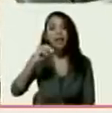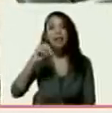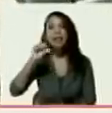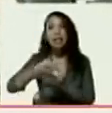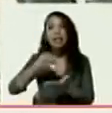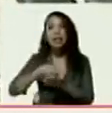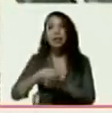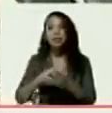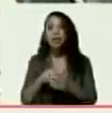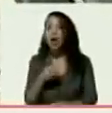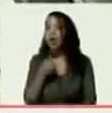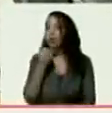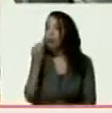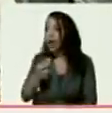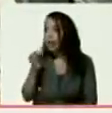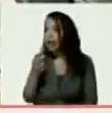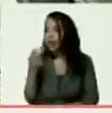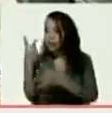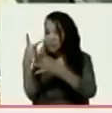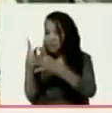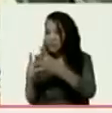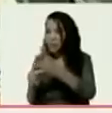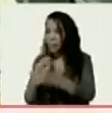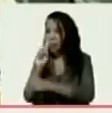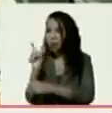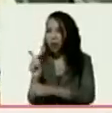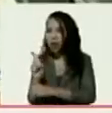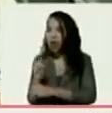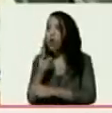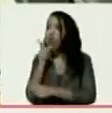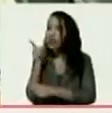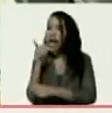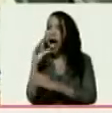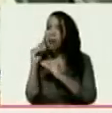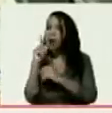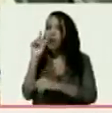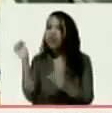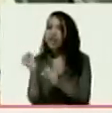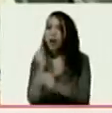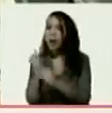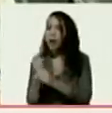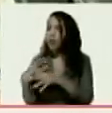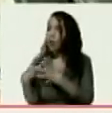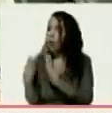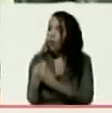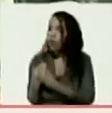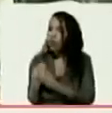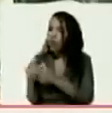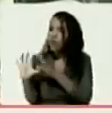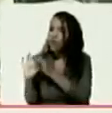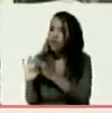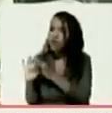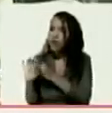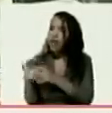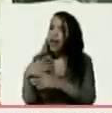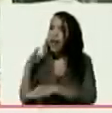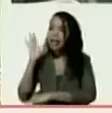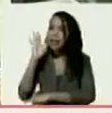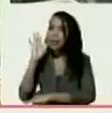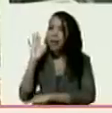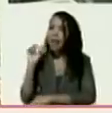Buenas tardes. Varias preguntas. Usted habla de un trabajo en conjunto con la Asamblea de Luis